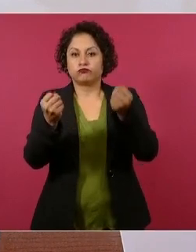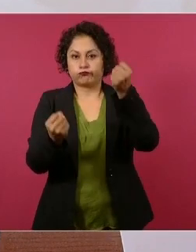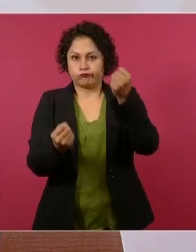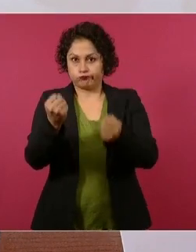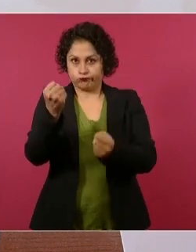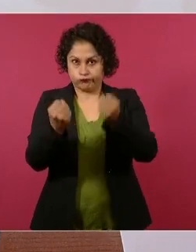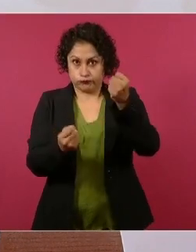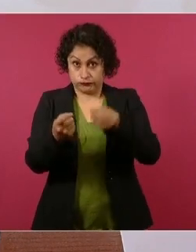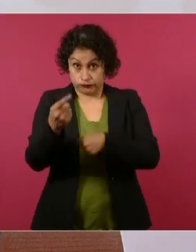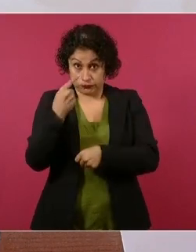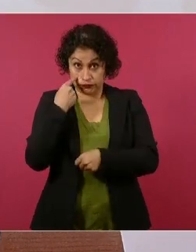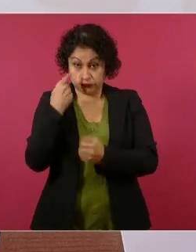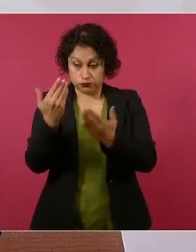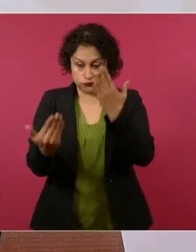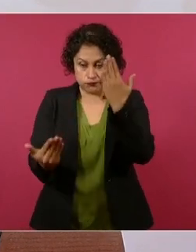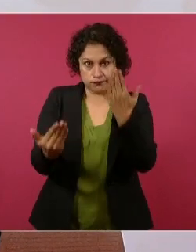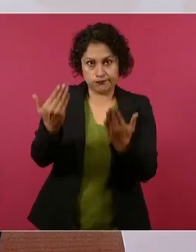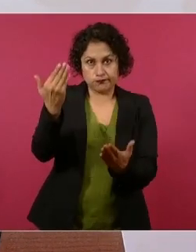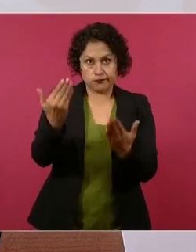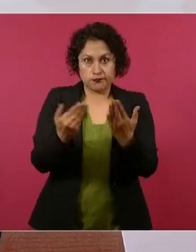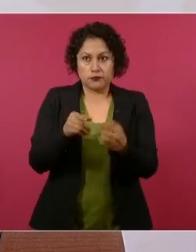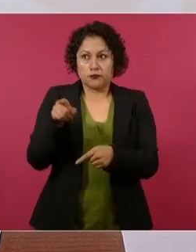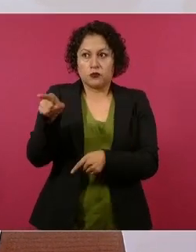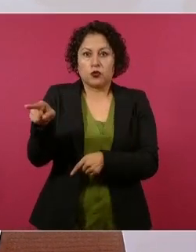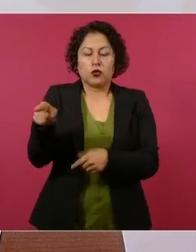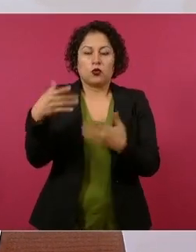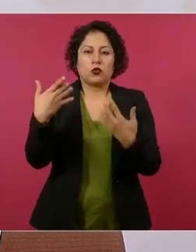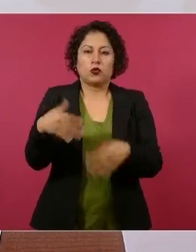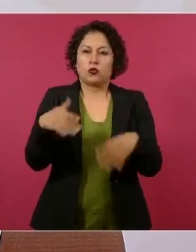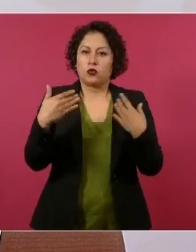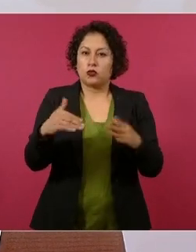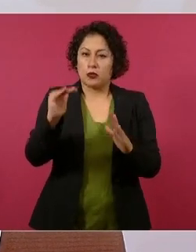disminución, pero